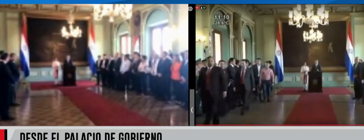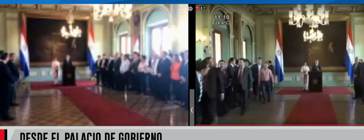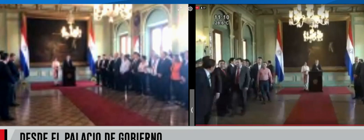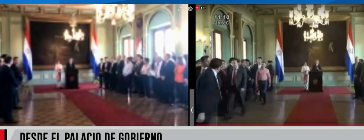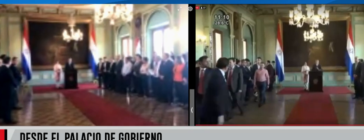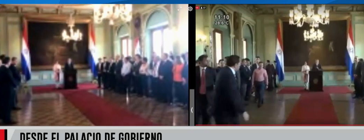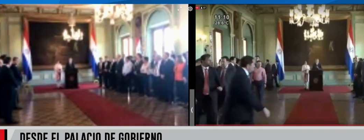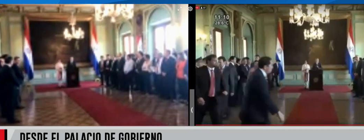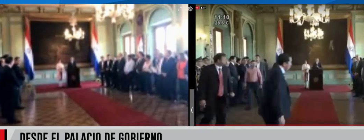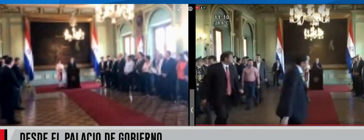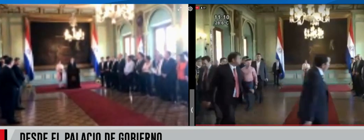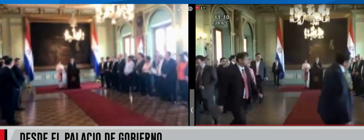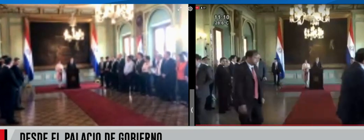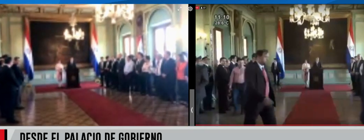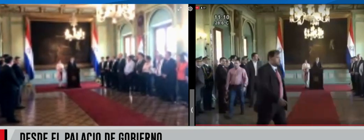enviarle un mensaje